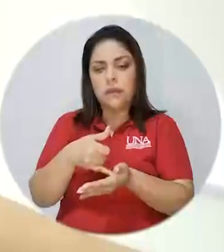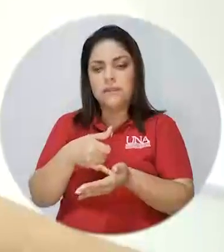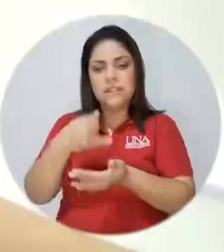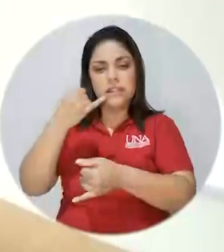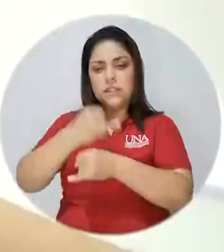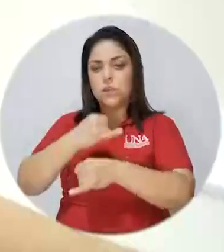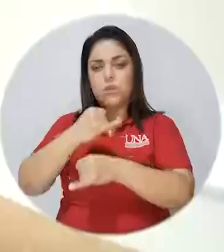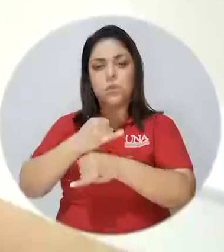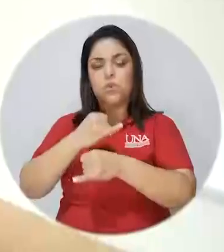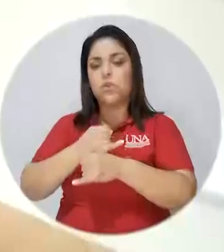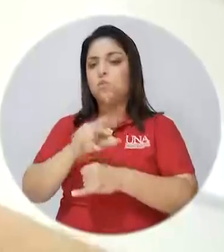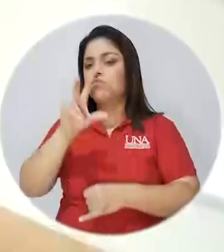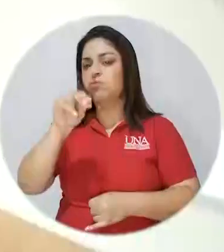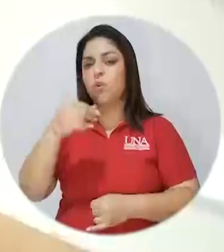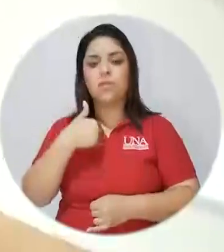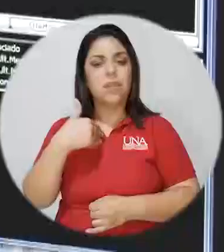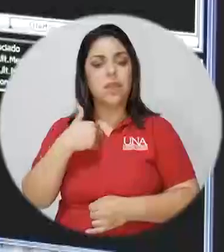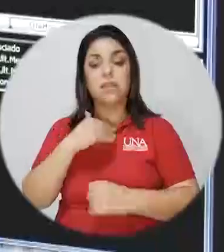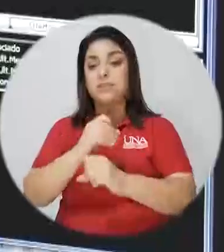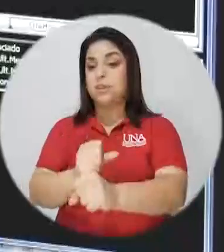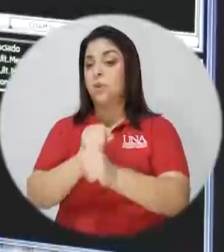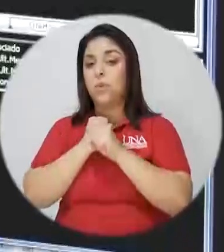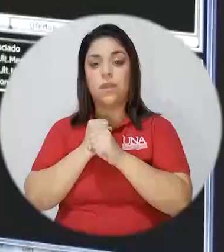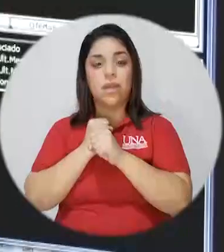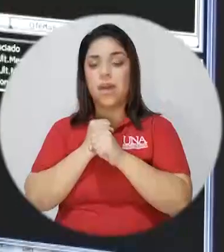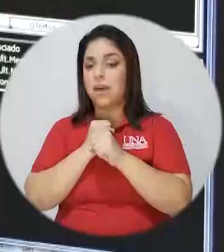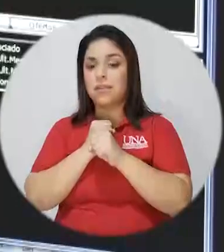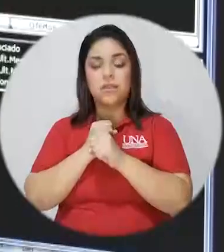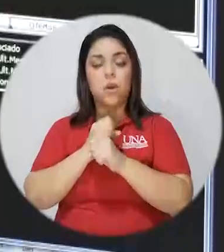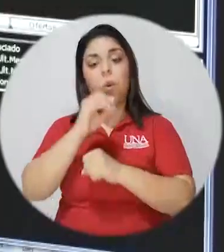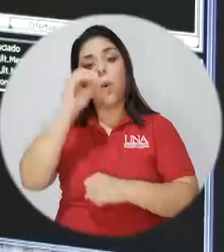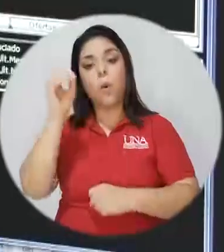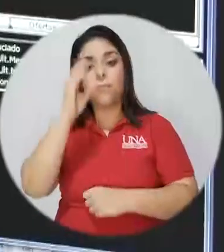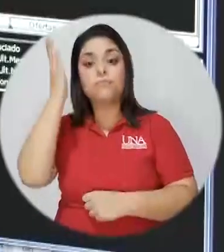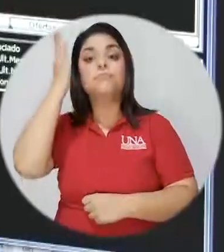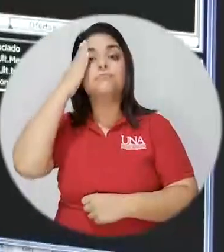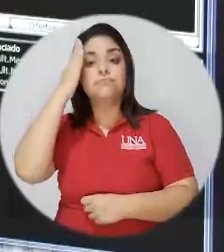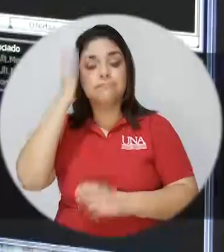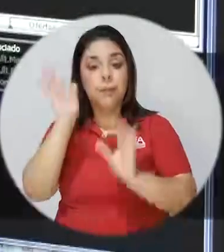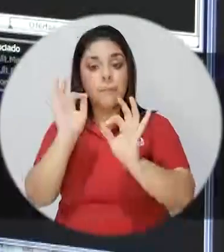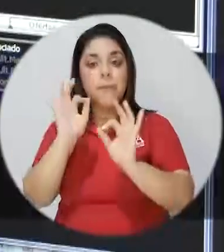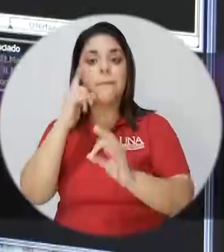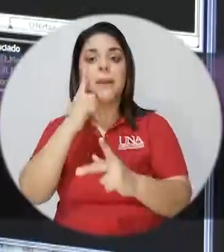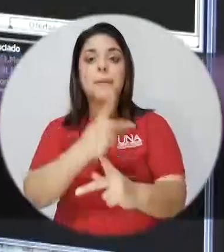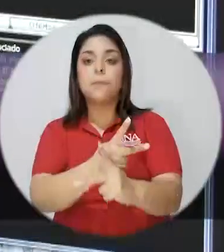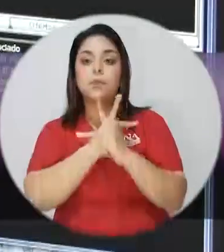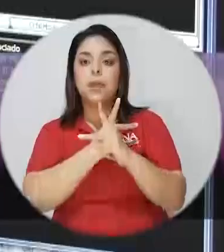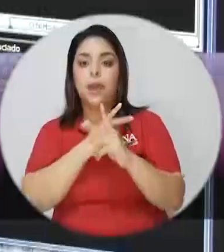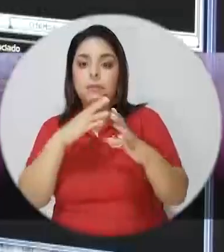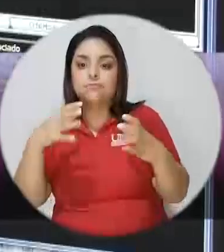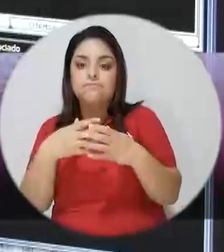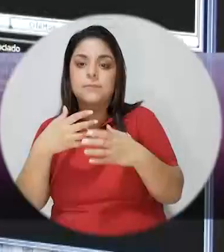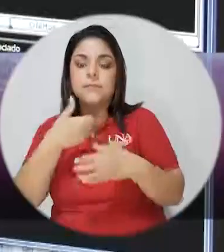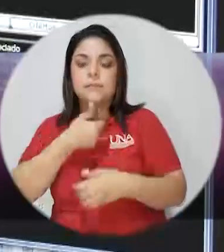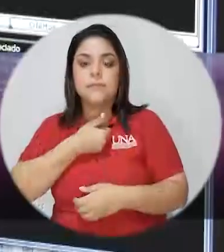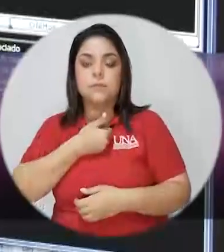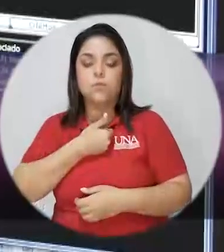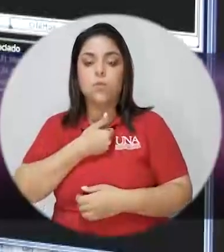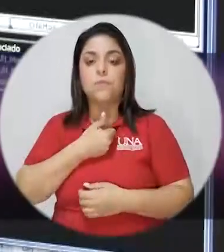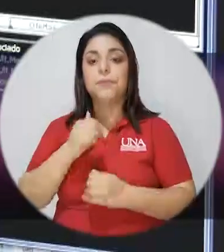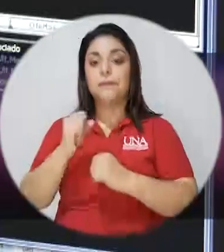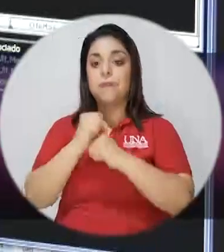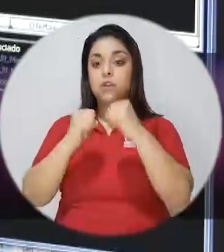tiene las seguridades o el conocimiento adecuado para protegerse a sí mismo y a